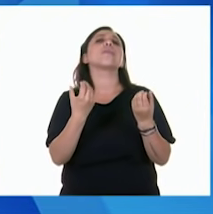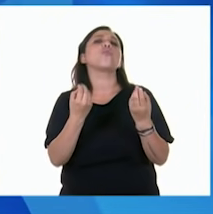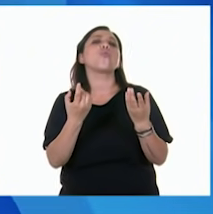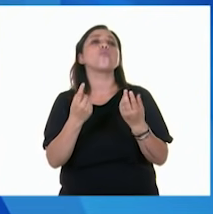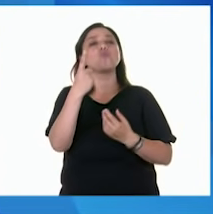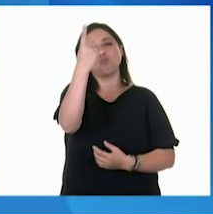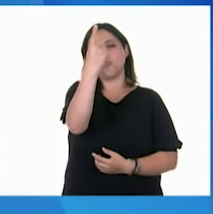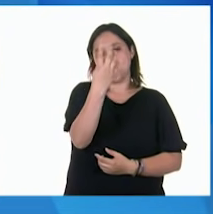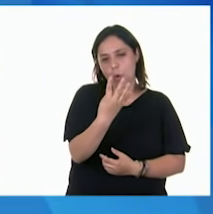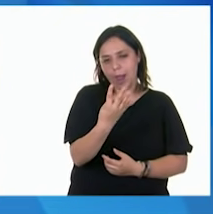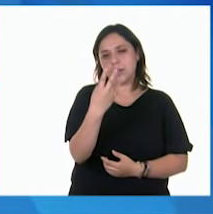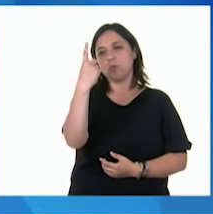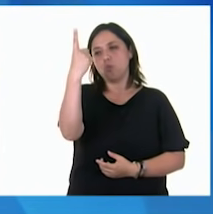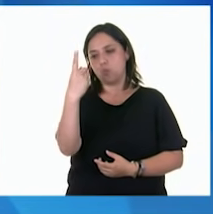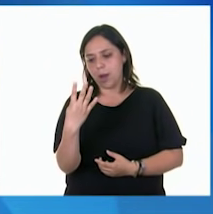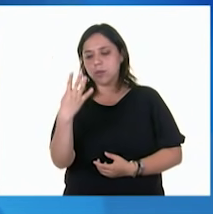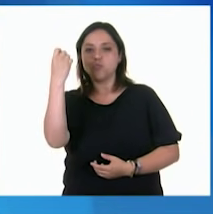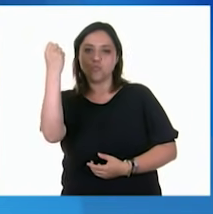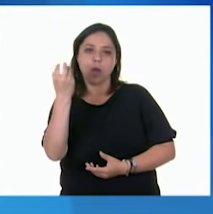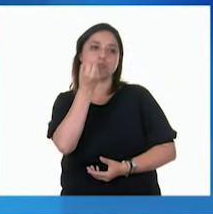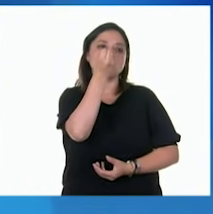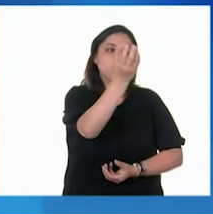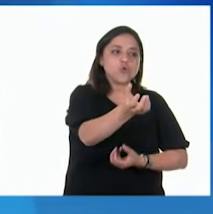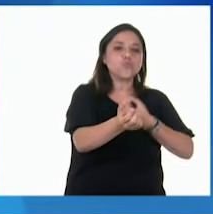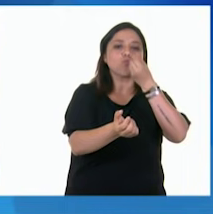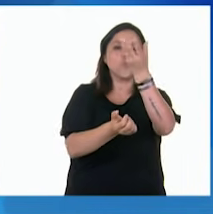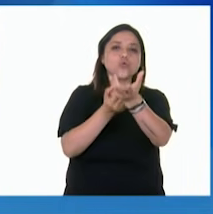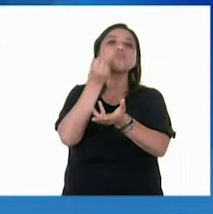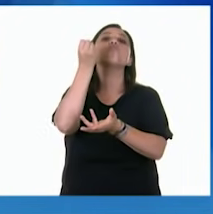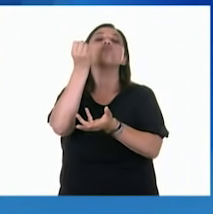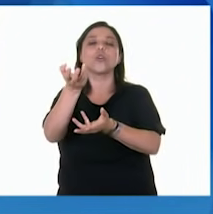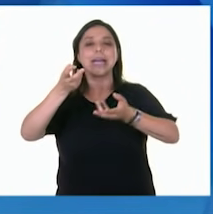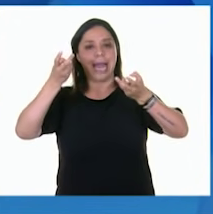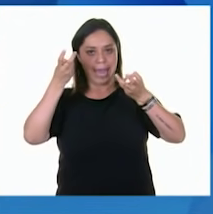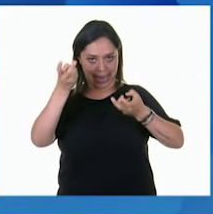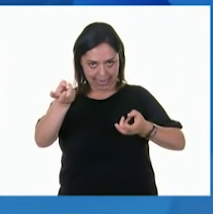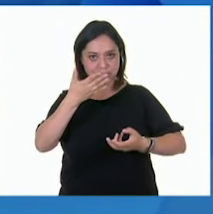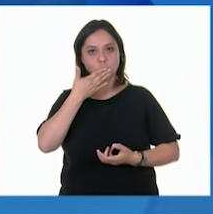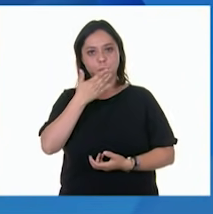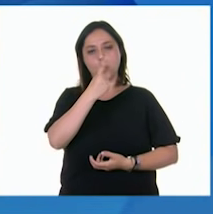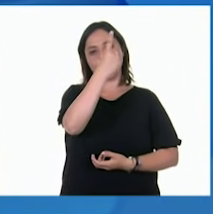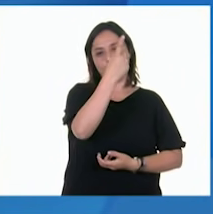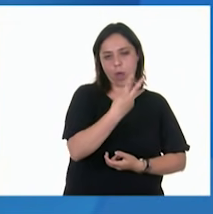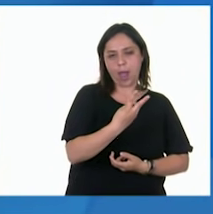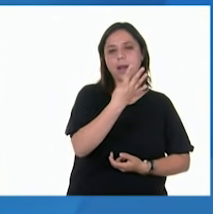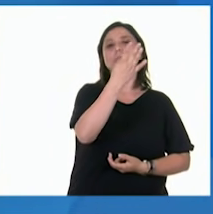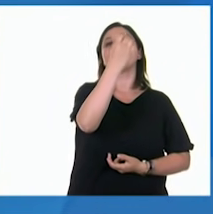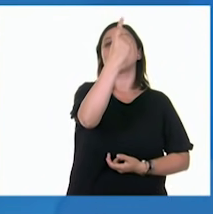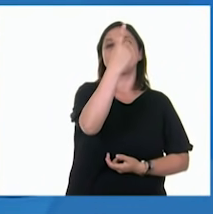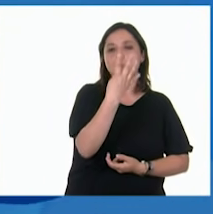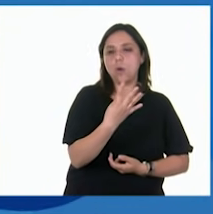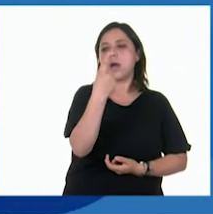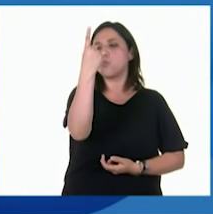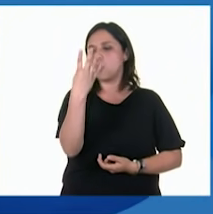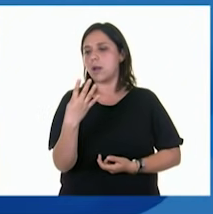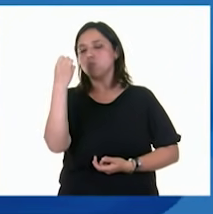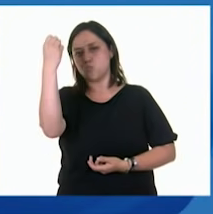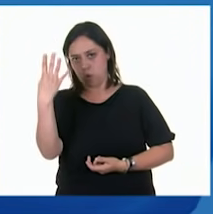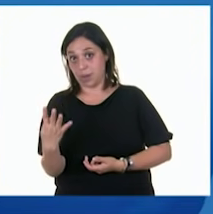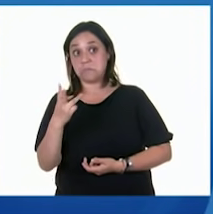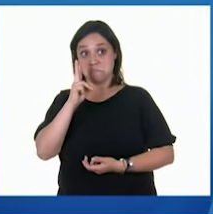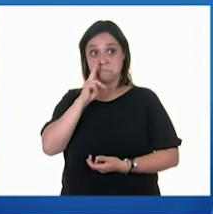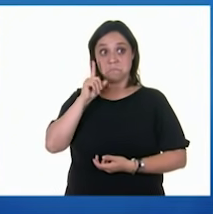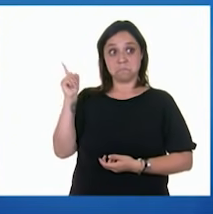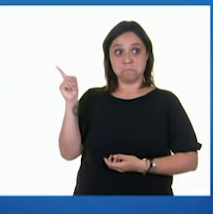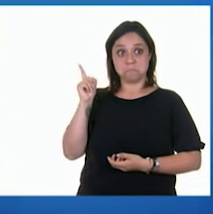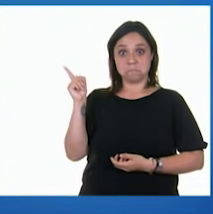llevar un cuartito de manzana. Ah, muy bien. Entonces, a cada uno de ellos vamos a darle un cuarto de manzana, un cuarto de manzana, exacto, un cuarto de manzana y un cuarto de manzana. Ahí está, mire, maestro. Ya